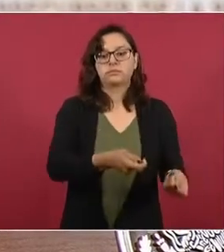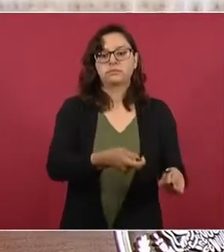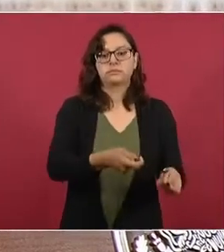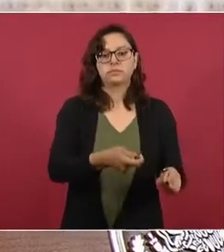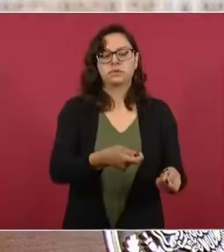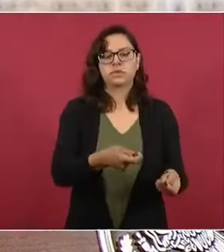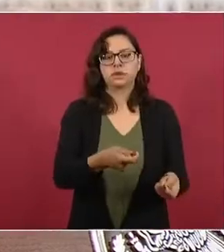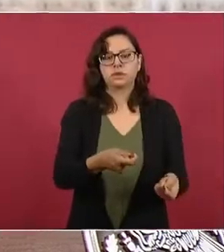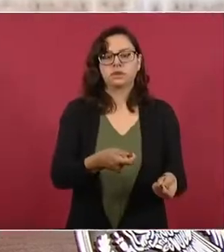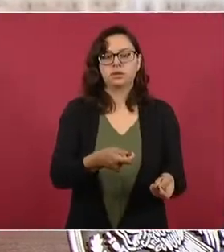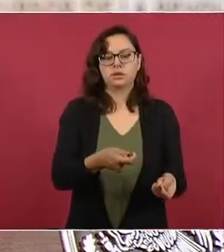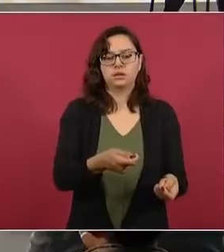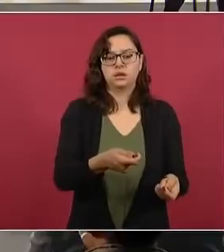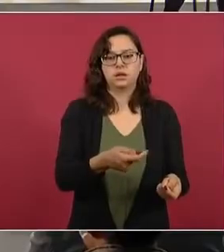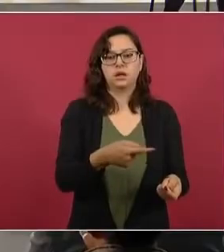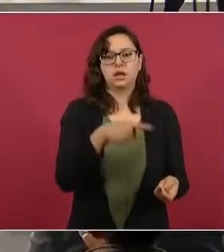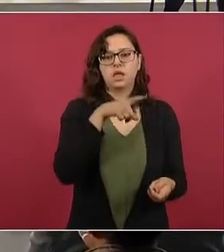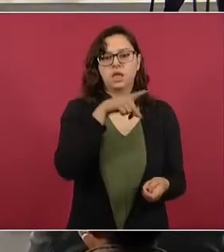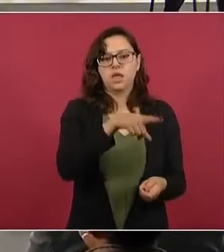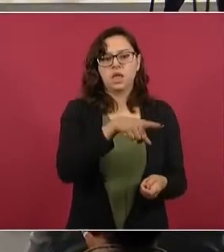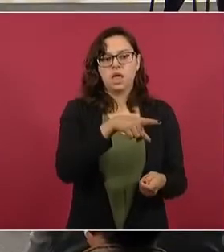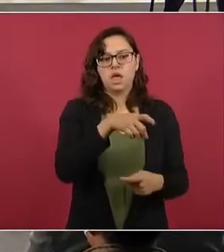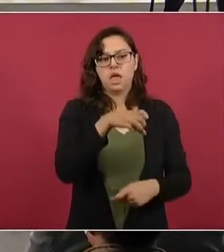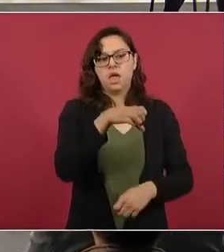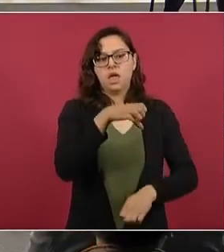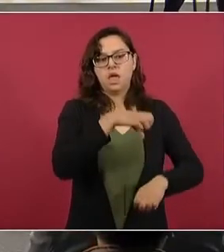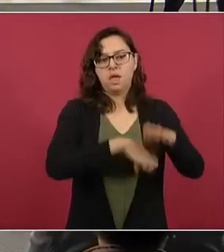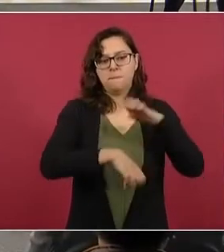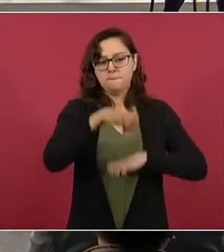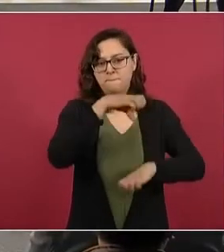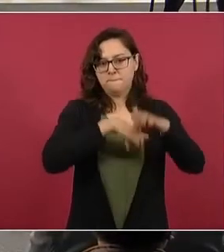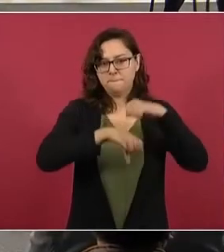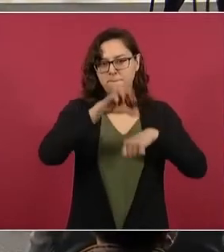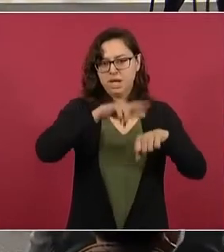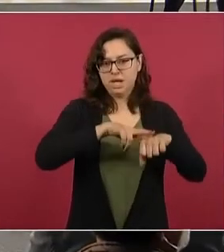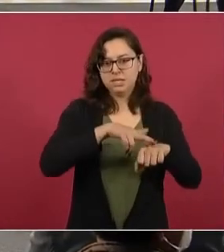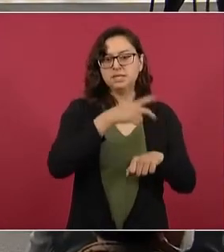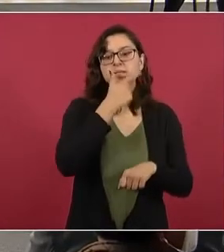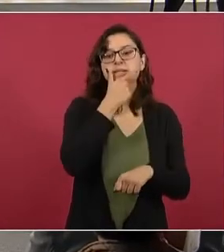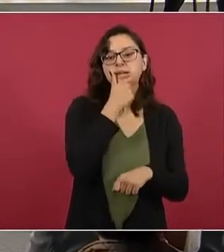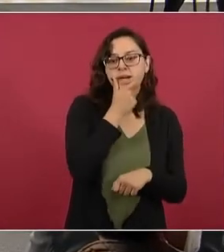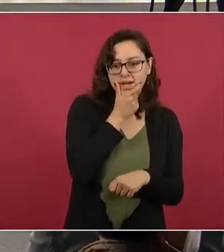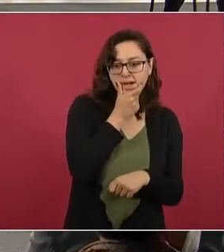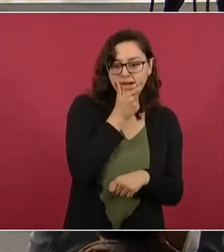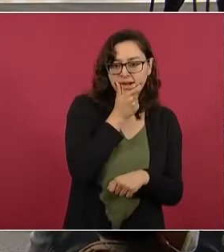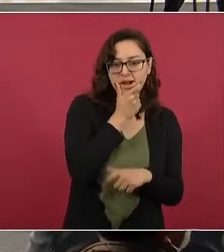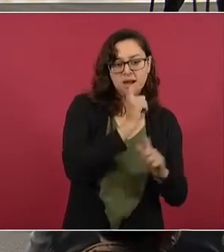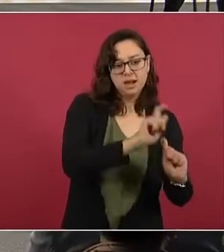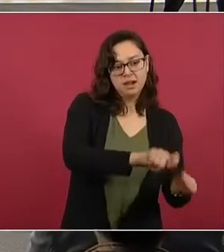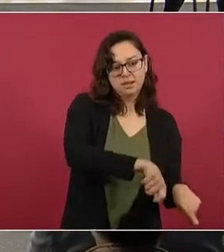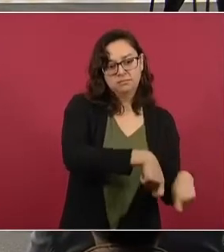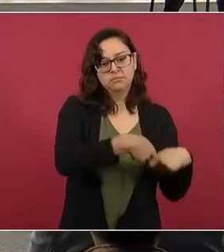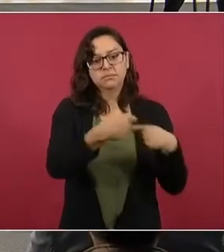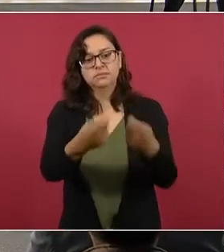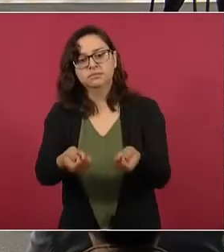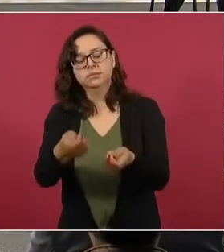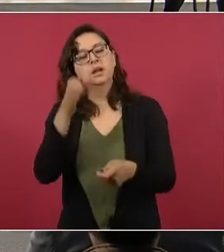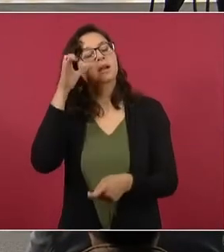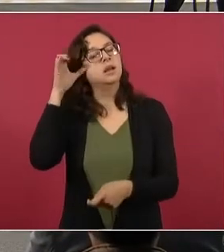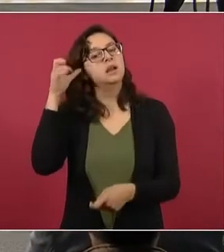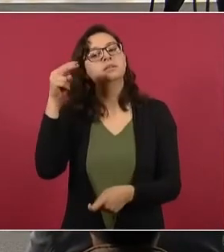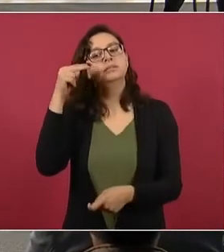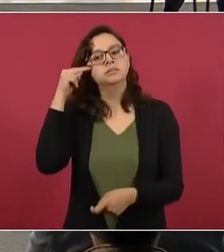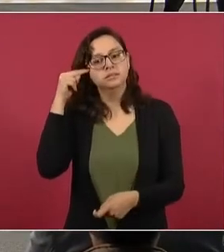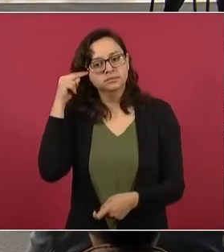empresa inglesa y pasó a manos de una empresa china,